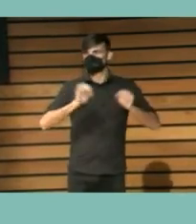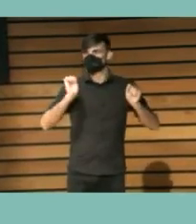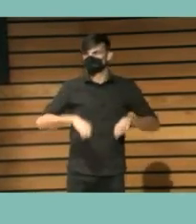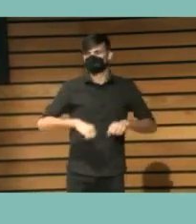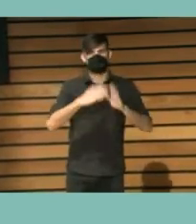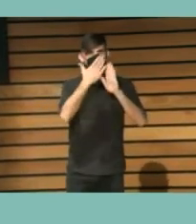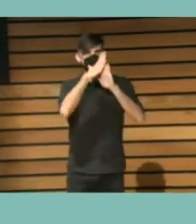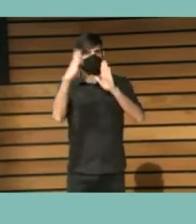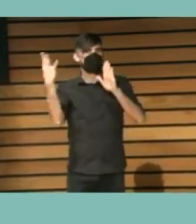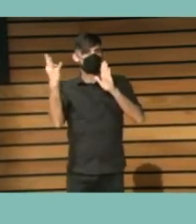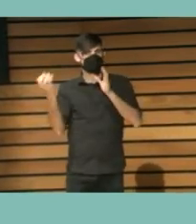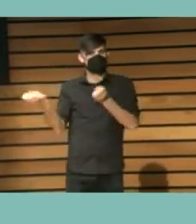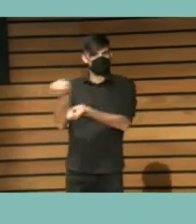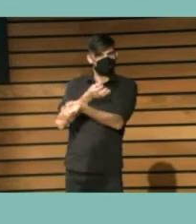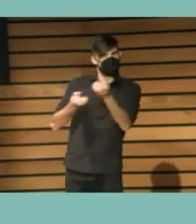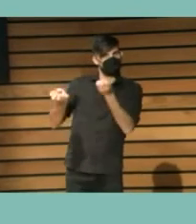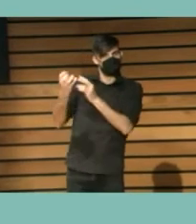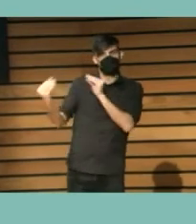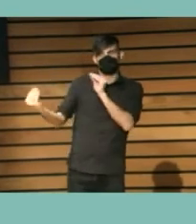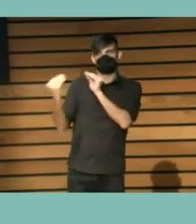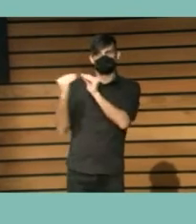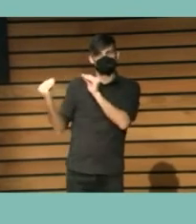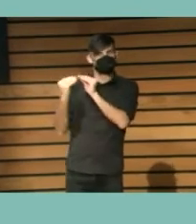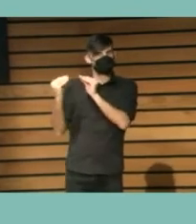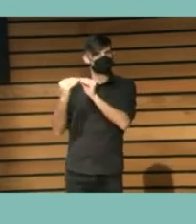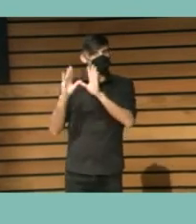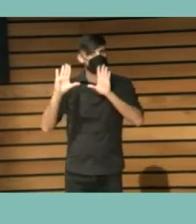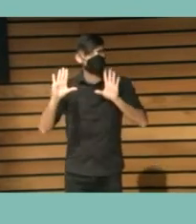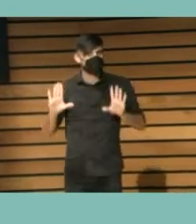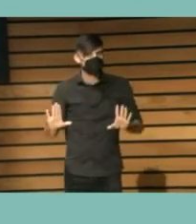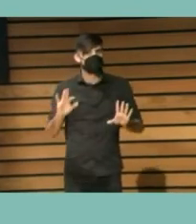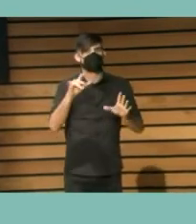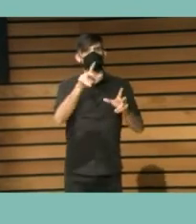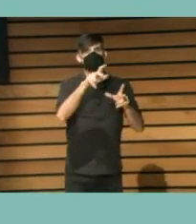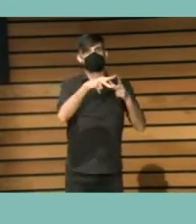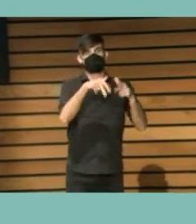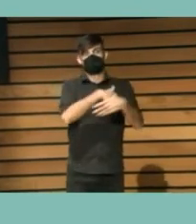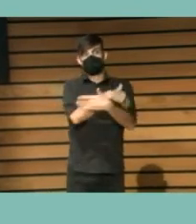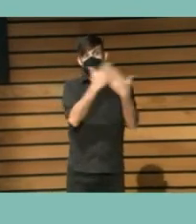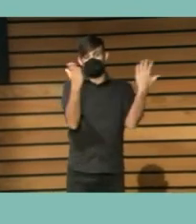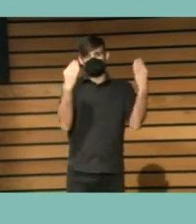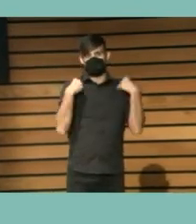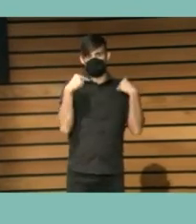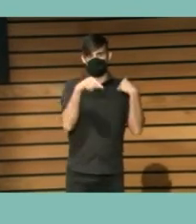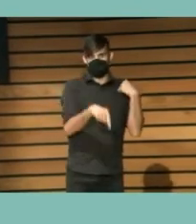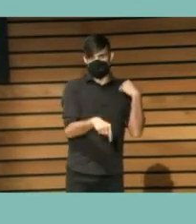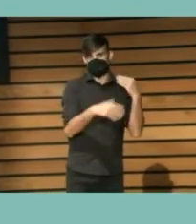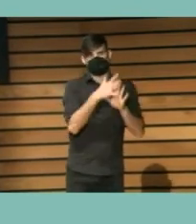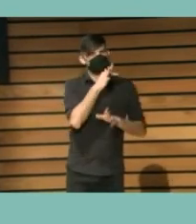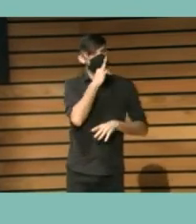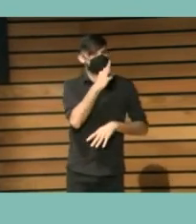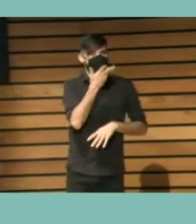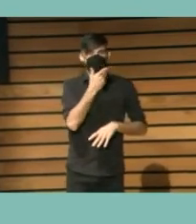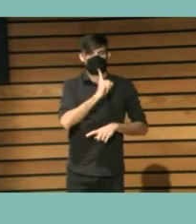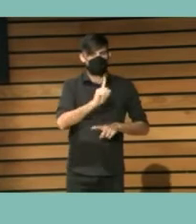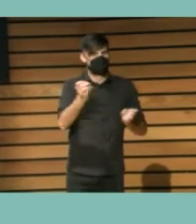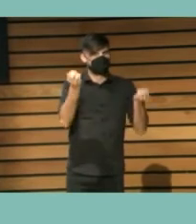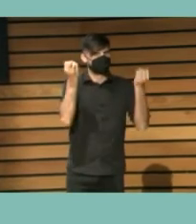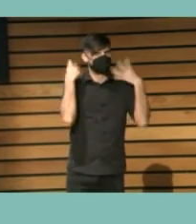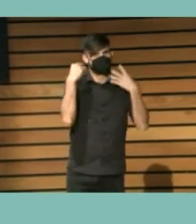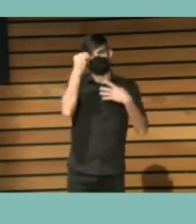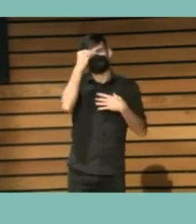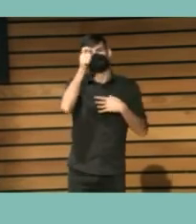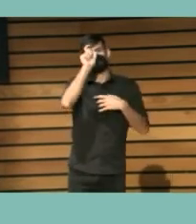lo contamos unos a otros. Pero la ciudadanía no lo conoce, ¿no? Entonces, yo creo